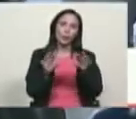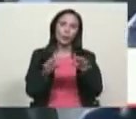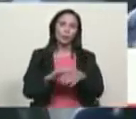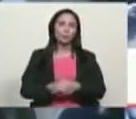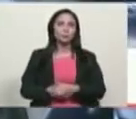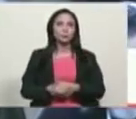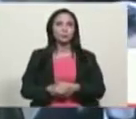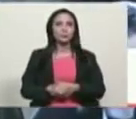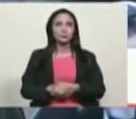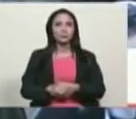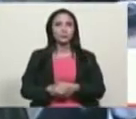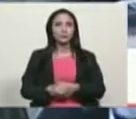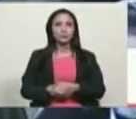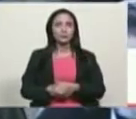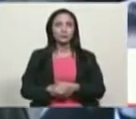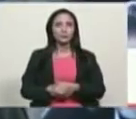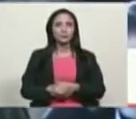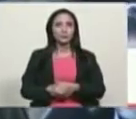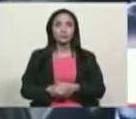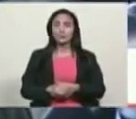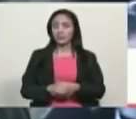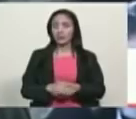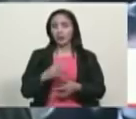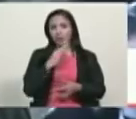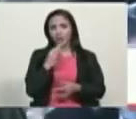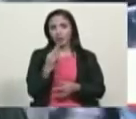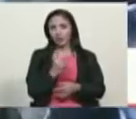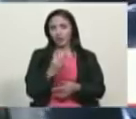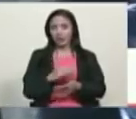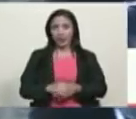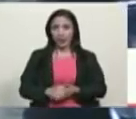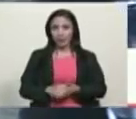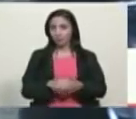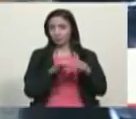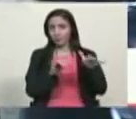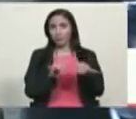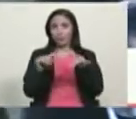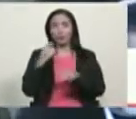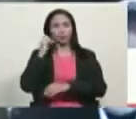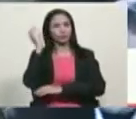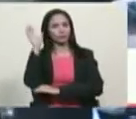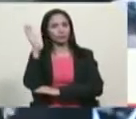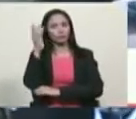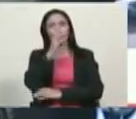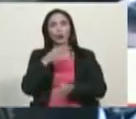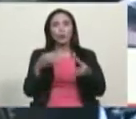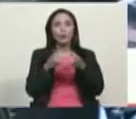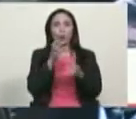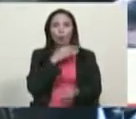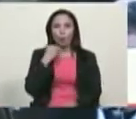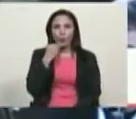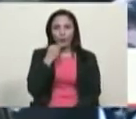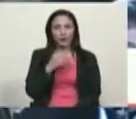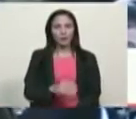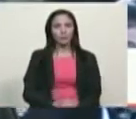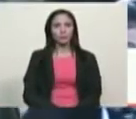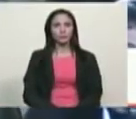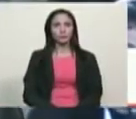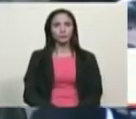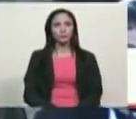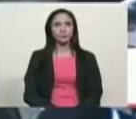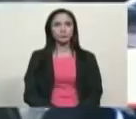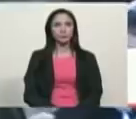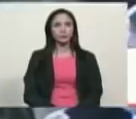Decirle que fue realmente esa declaración del Foro Juvenil, la declaración de